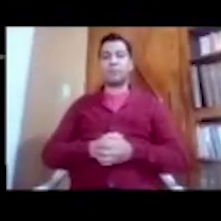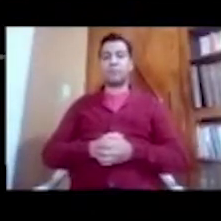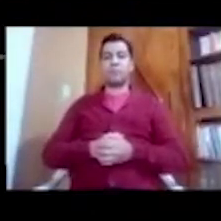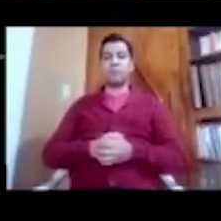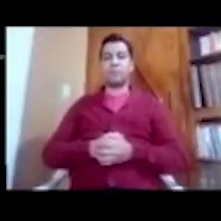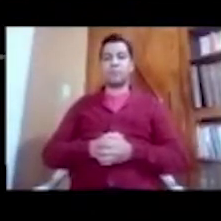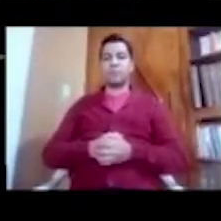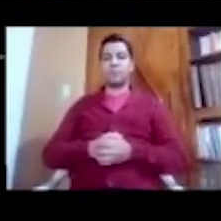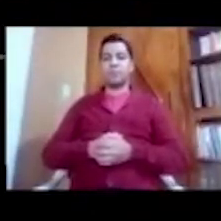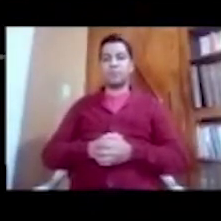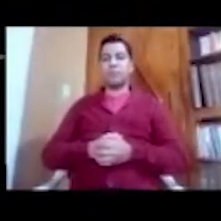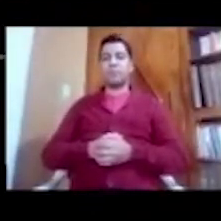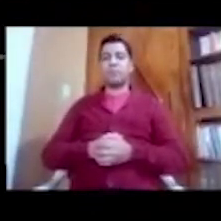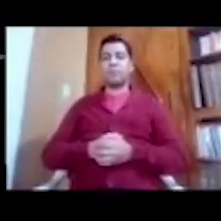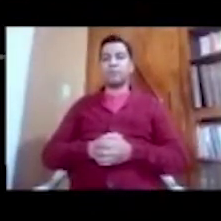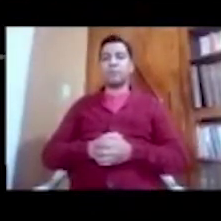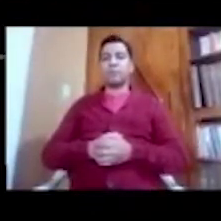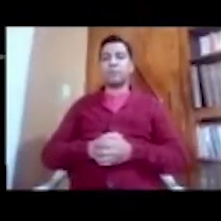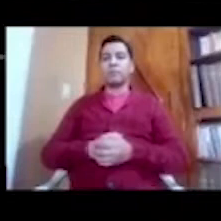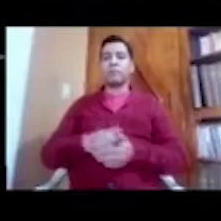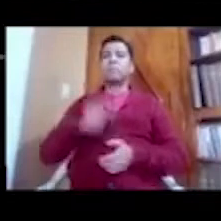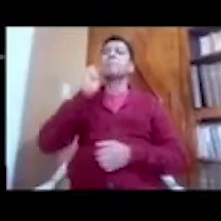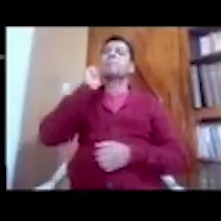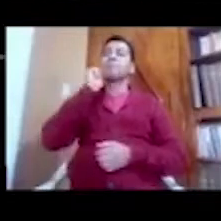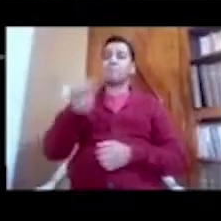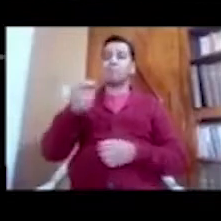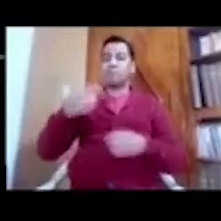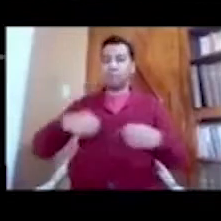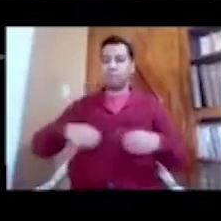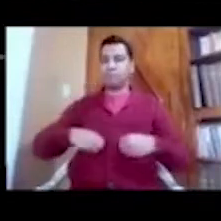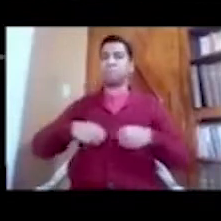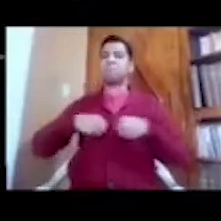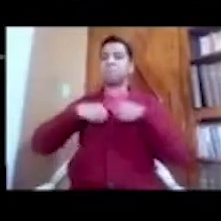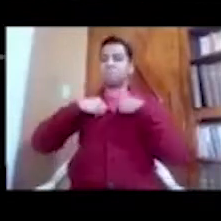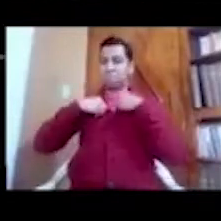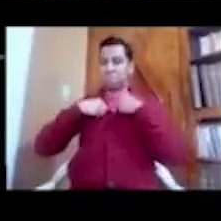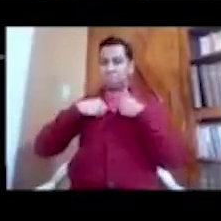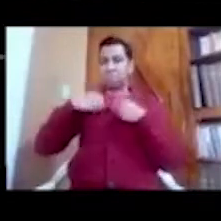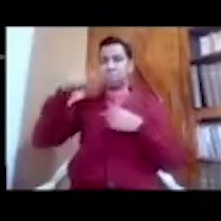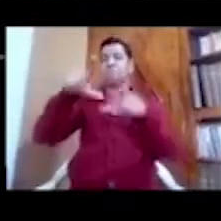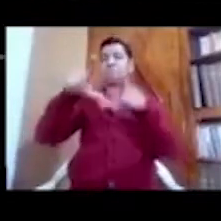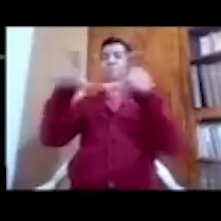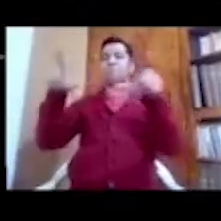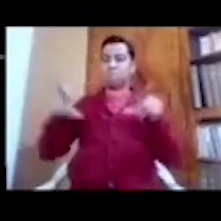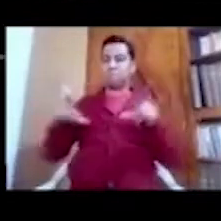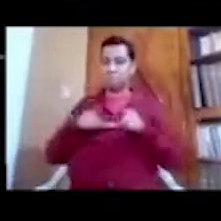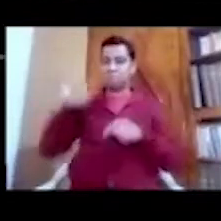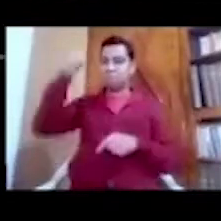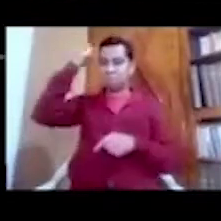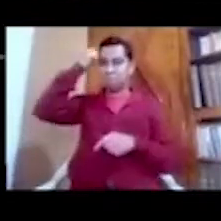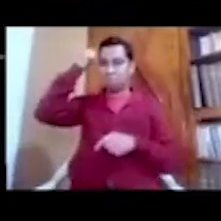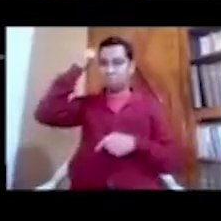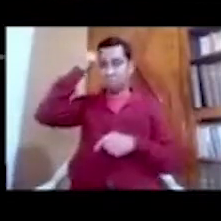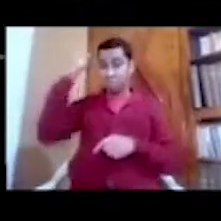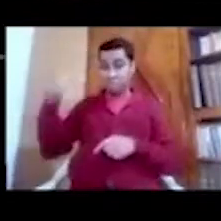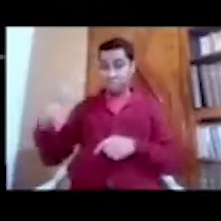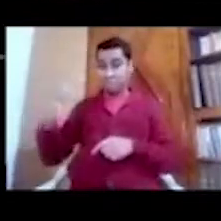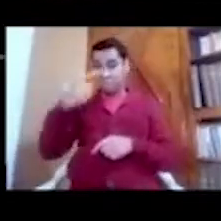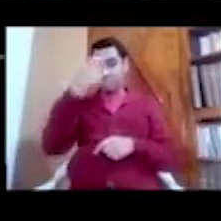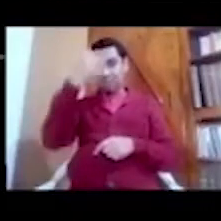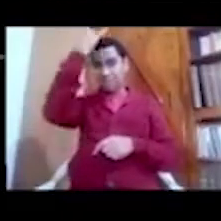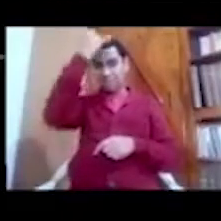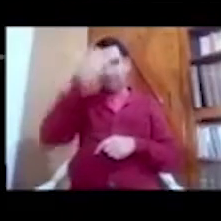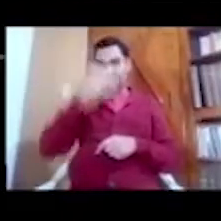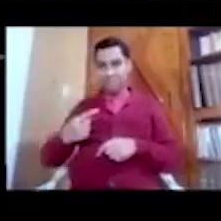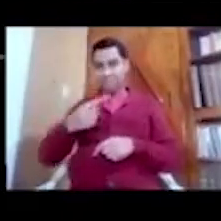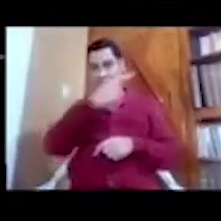Tenemos entonces que la vida en el lago de Texcoco, en el altiplano central, en lo que se ha llamado Valle de